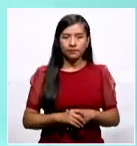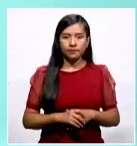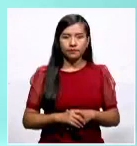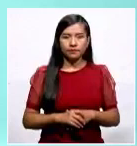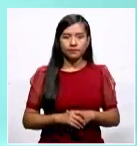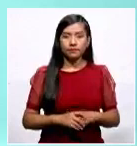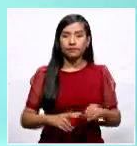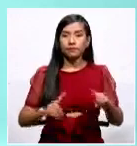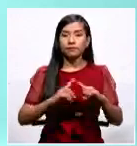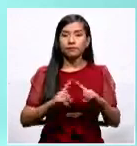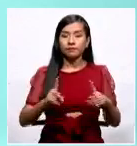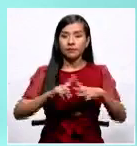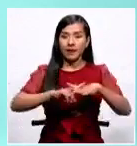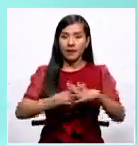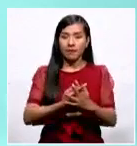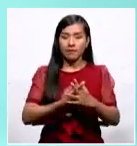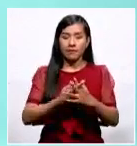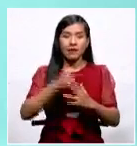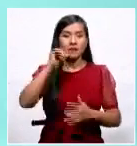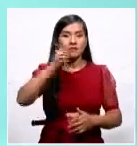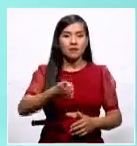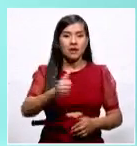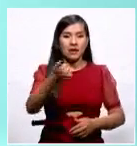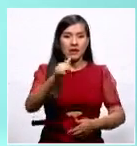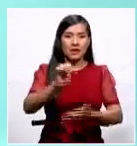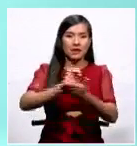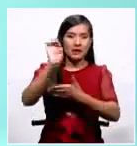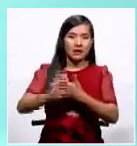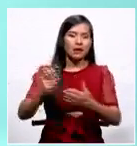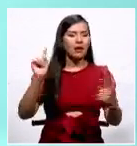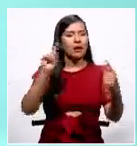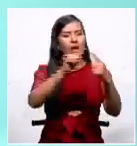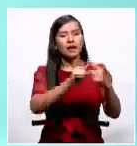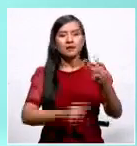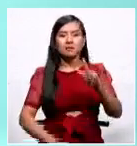A partir de este 10 de enero hasta el próximo 27, la línea amarilla